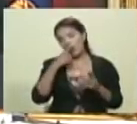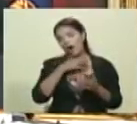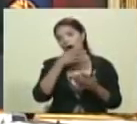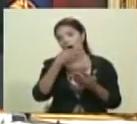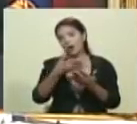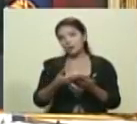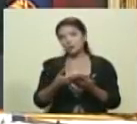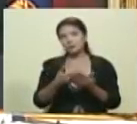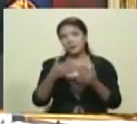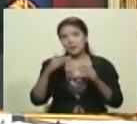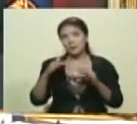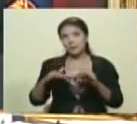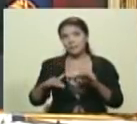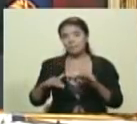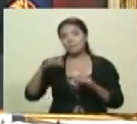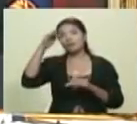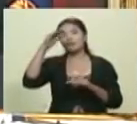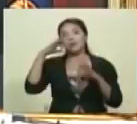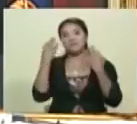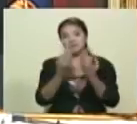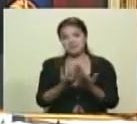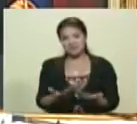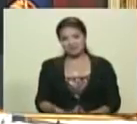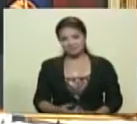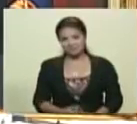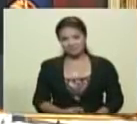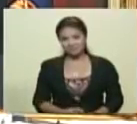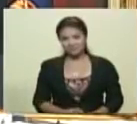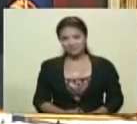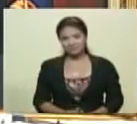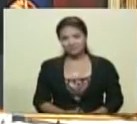me convertí en el mayor de la familia.